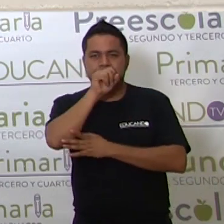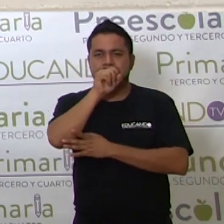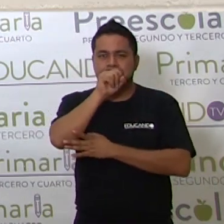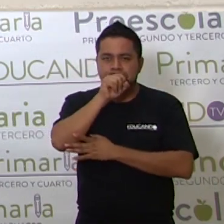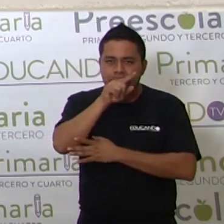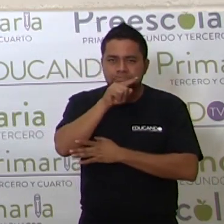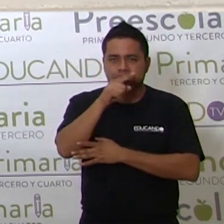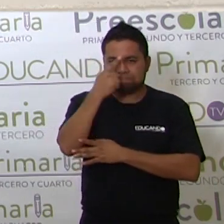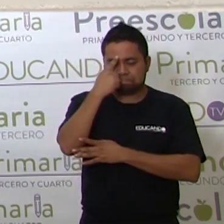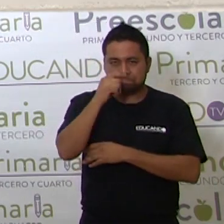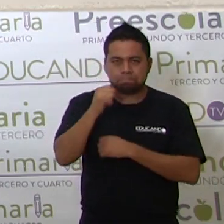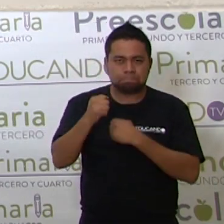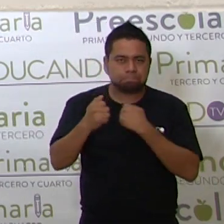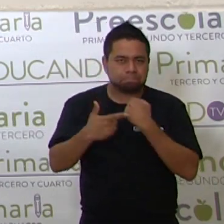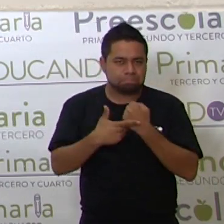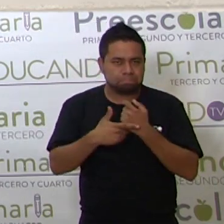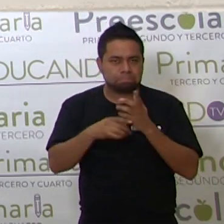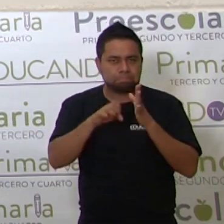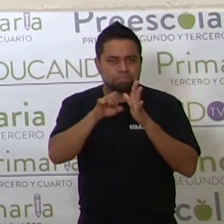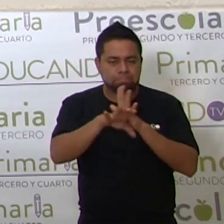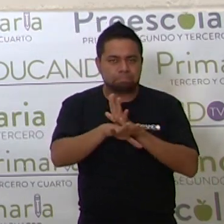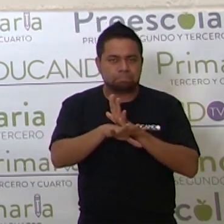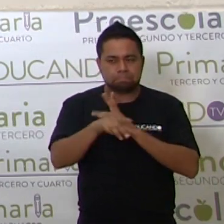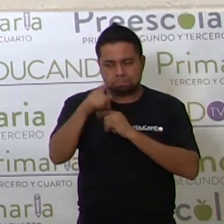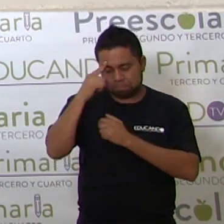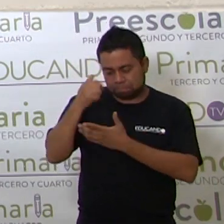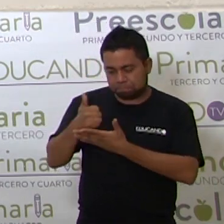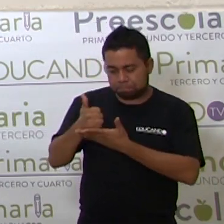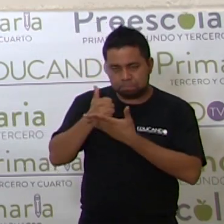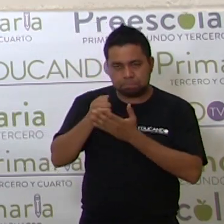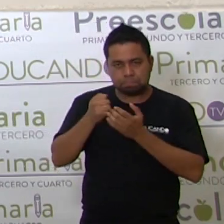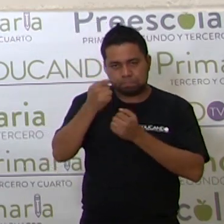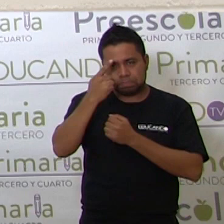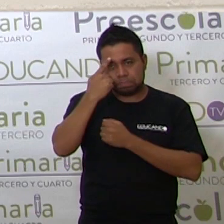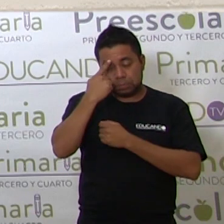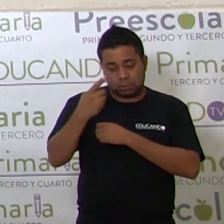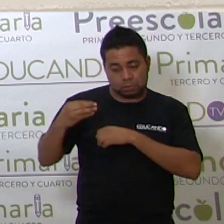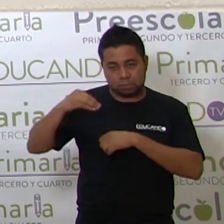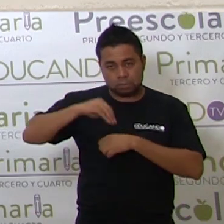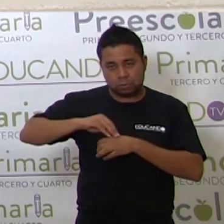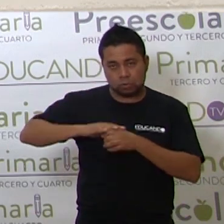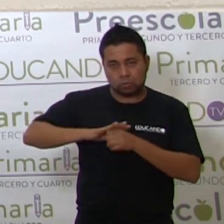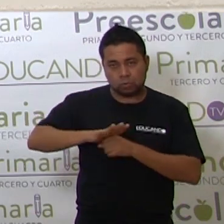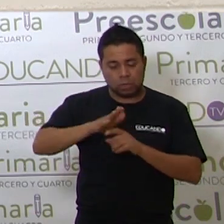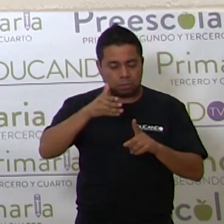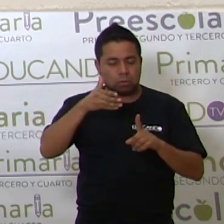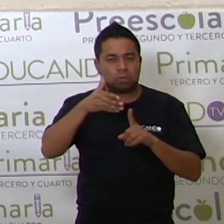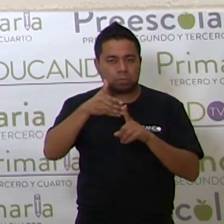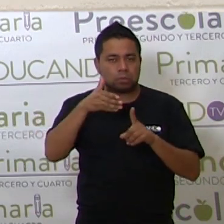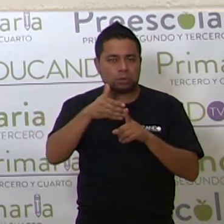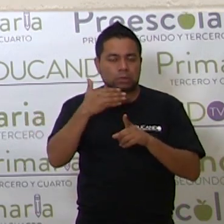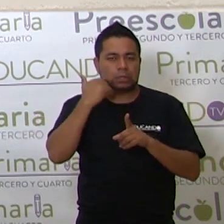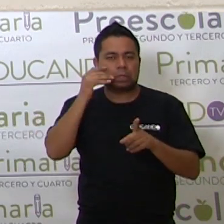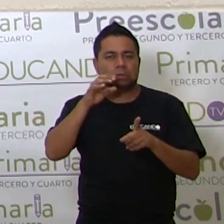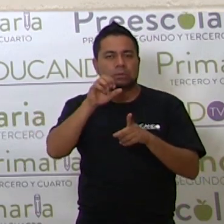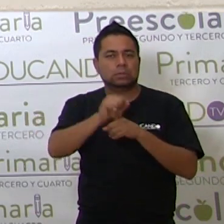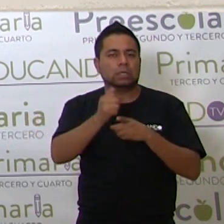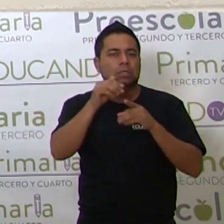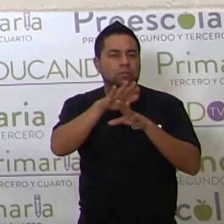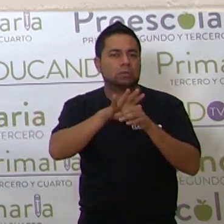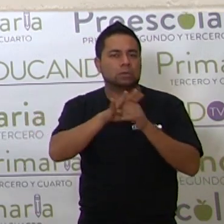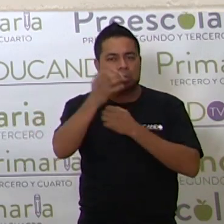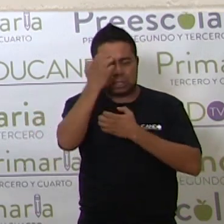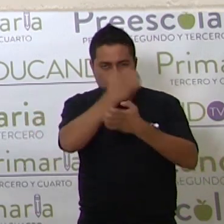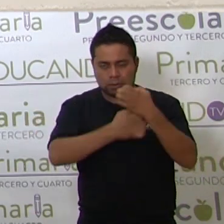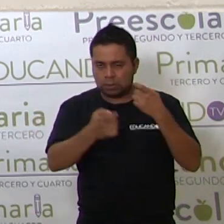ver algunas cuestiones que nos van a ir ayudando para argumentar este propósito que queremos lograr sobre el análisis